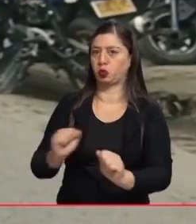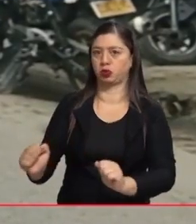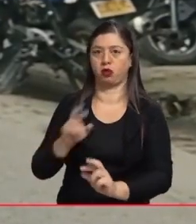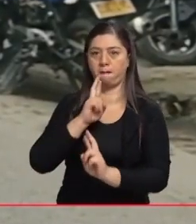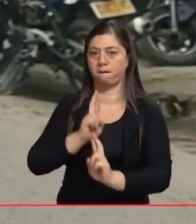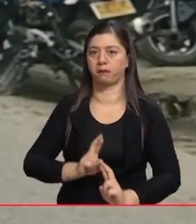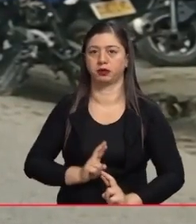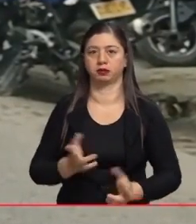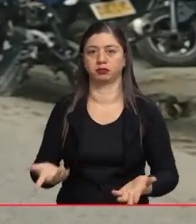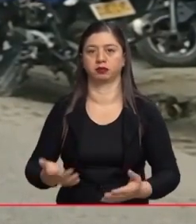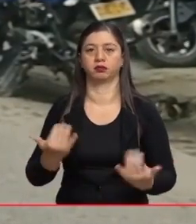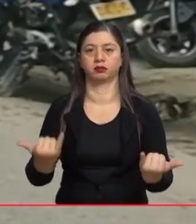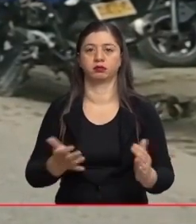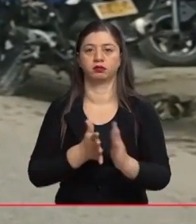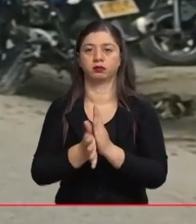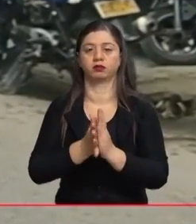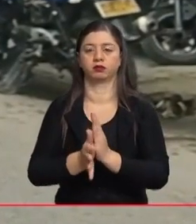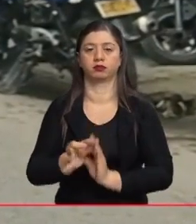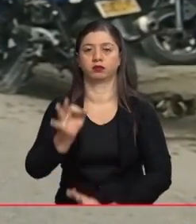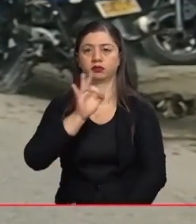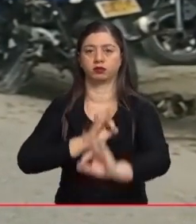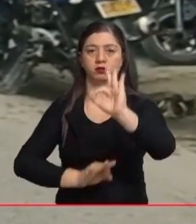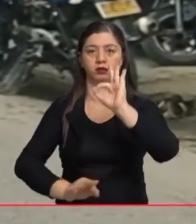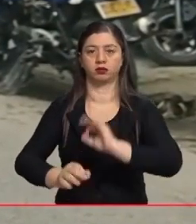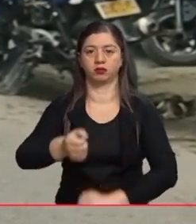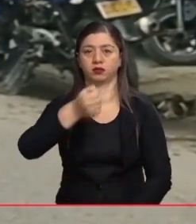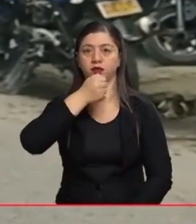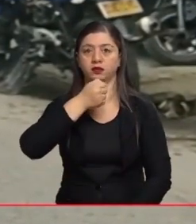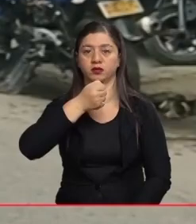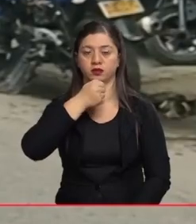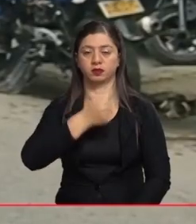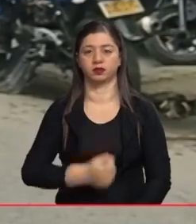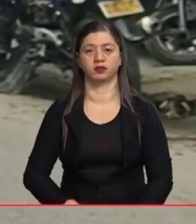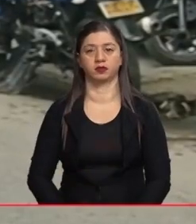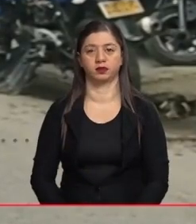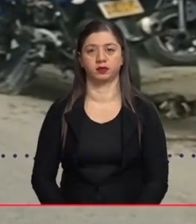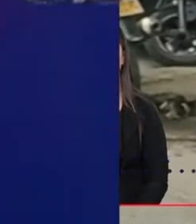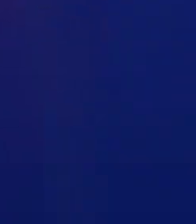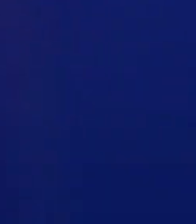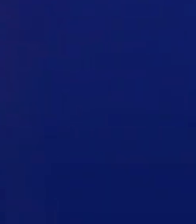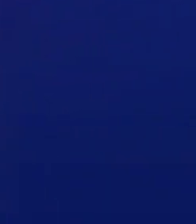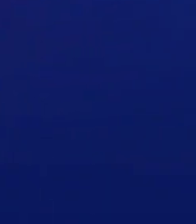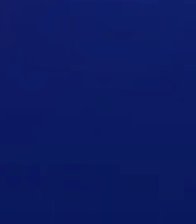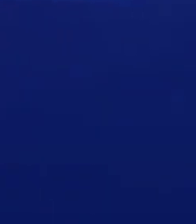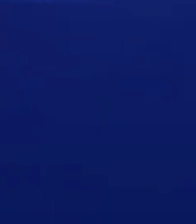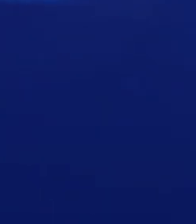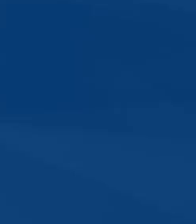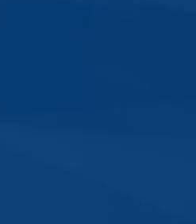En la información a esta hora desde Quibdó, yo soy Cristian Cuesta para Telepacífico Noticias.